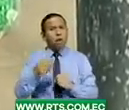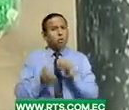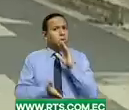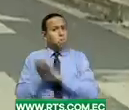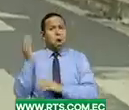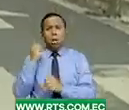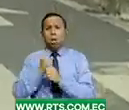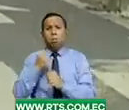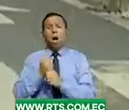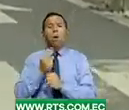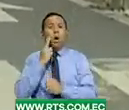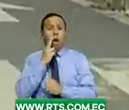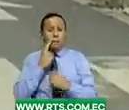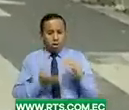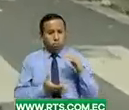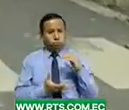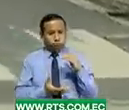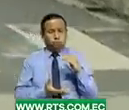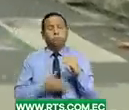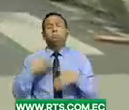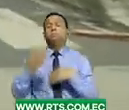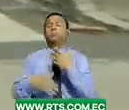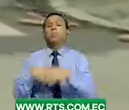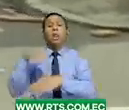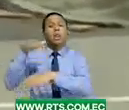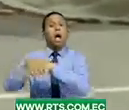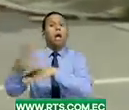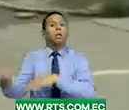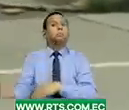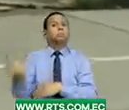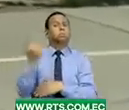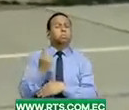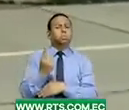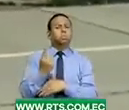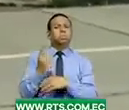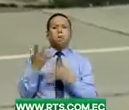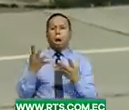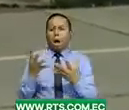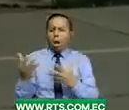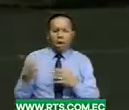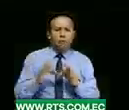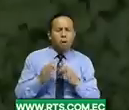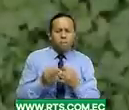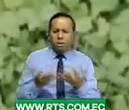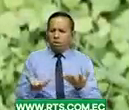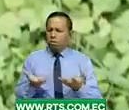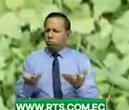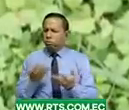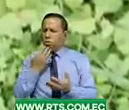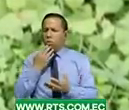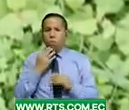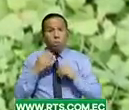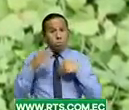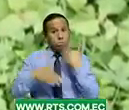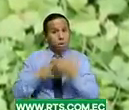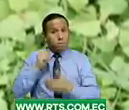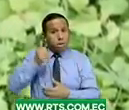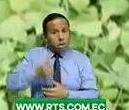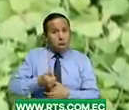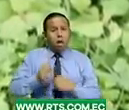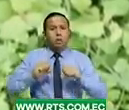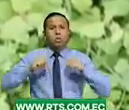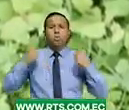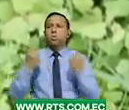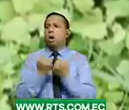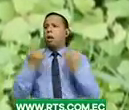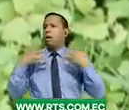caramelo. Al caer la tarde debió llegar como era su costumbre, pero nunca ocurrió aquello. A la mañana siguiente, las redes